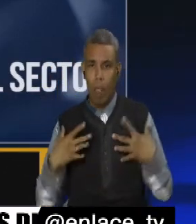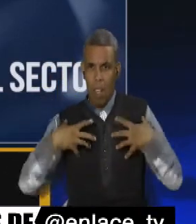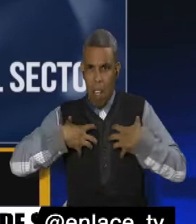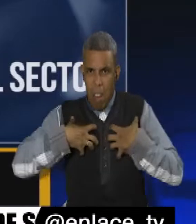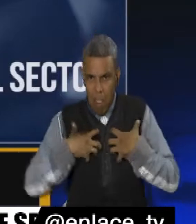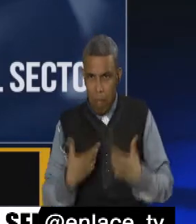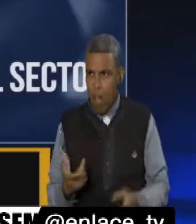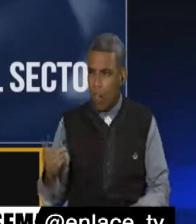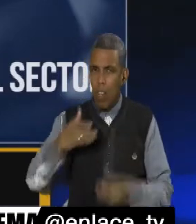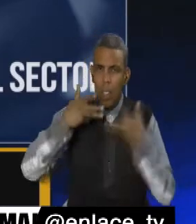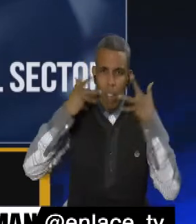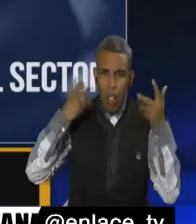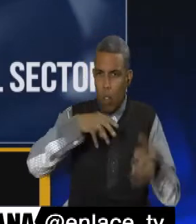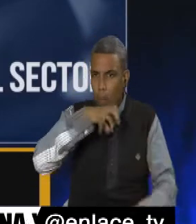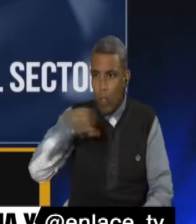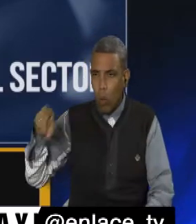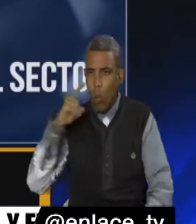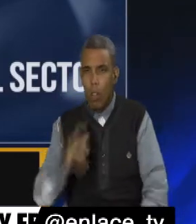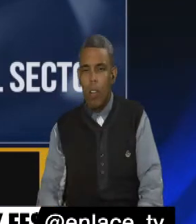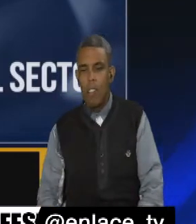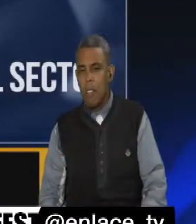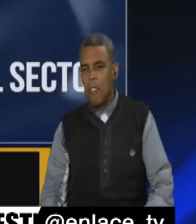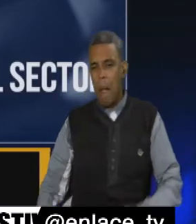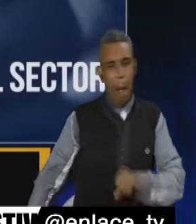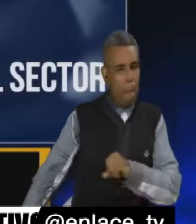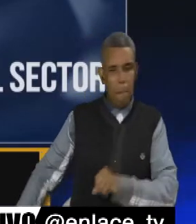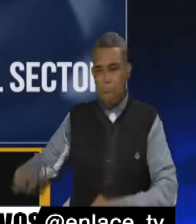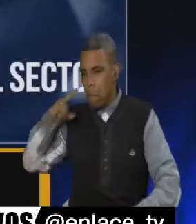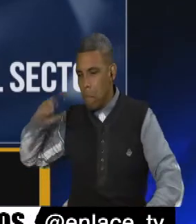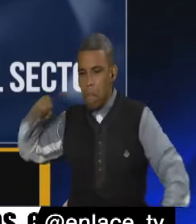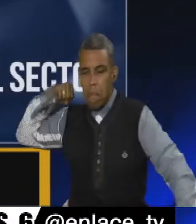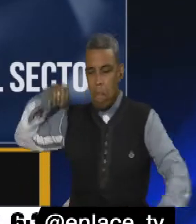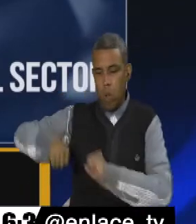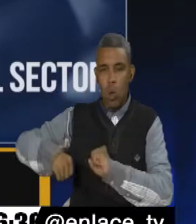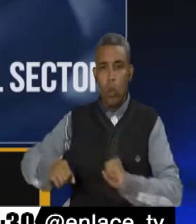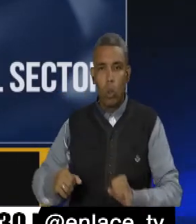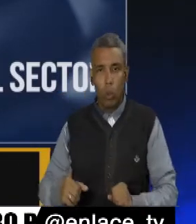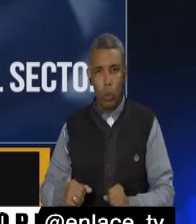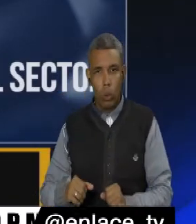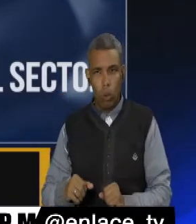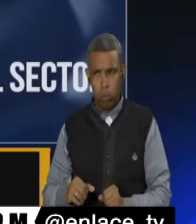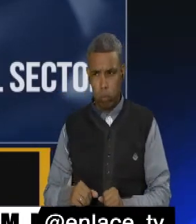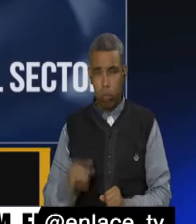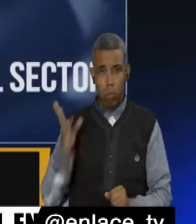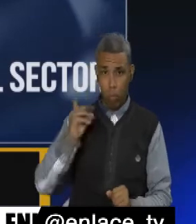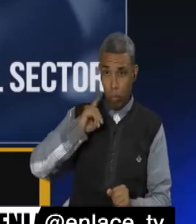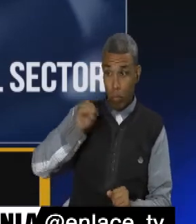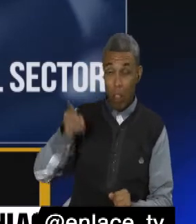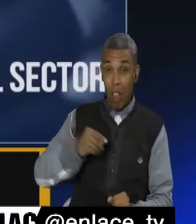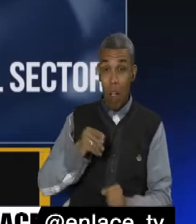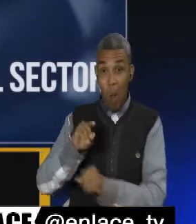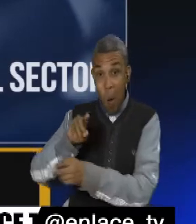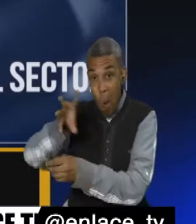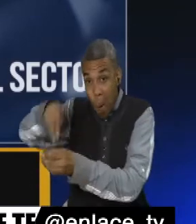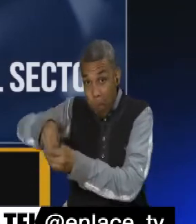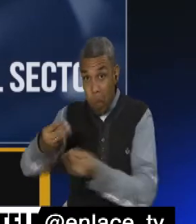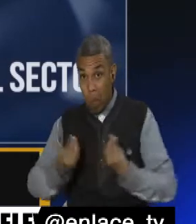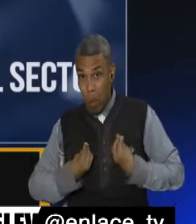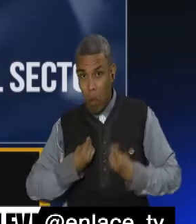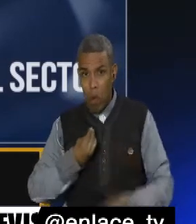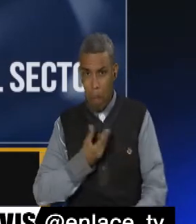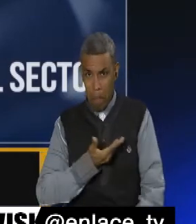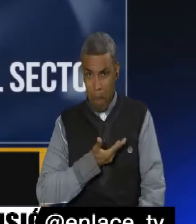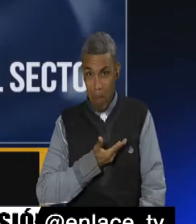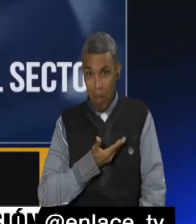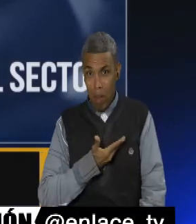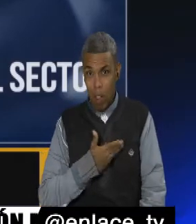los gatos, todo él golpea. Imagínese si la tira a la misma mamá, ya la mamá le tiene denuncia puesta